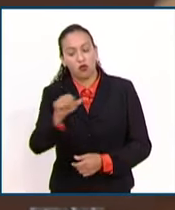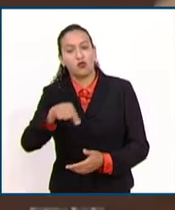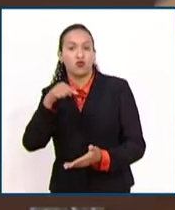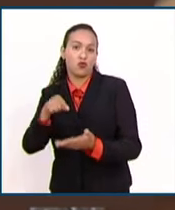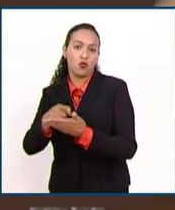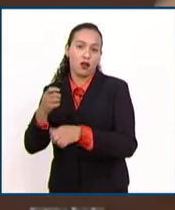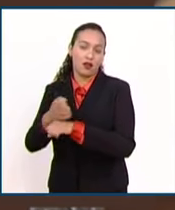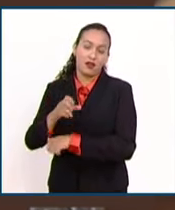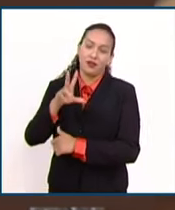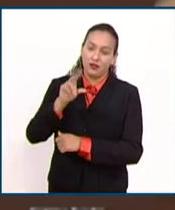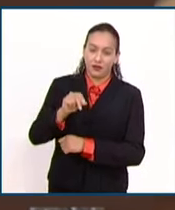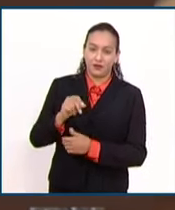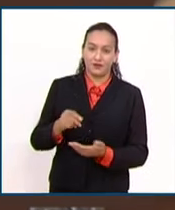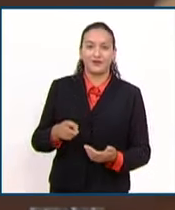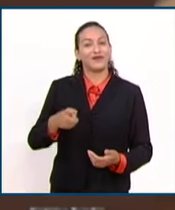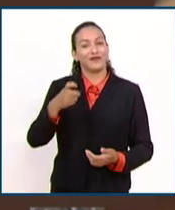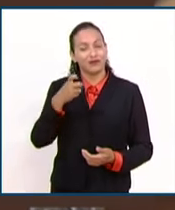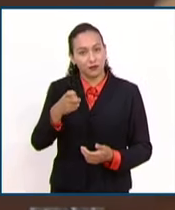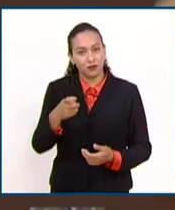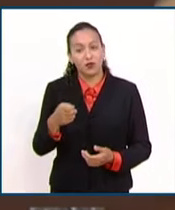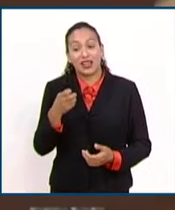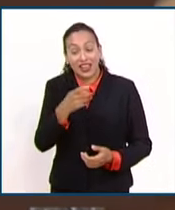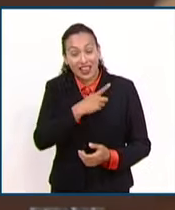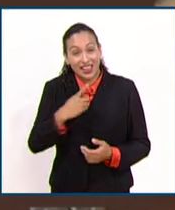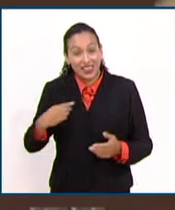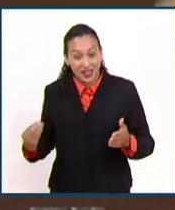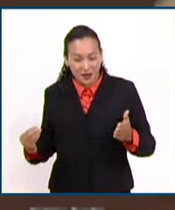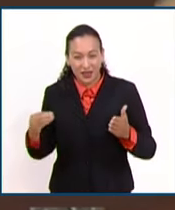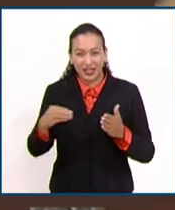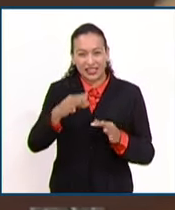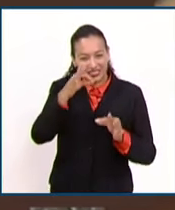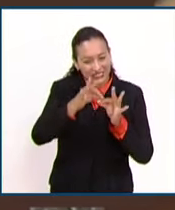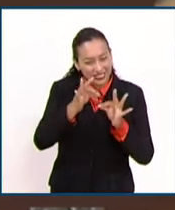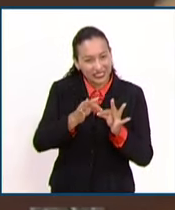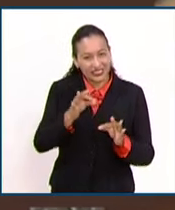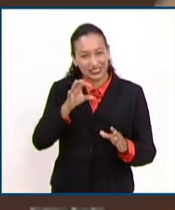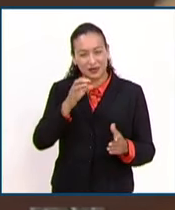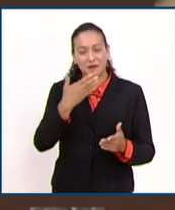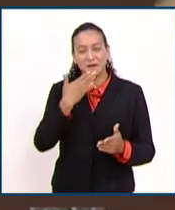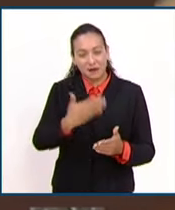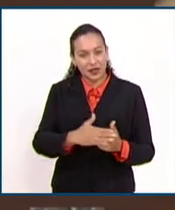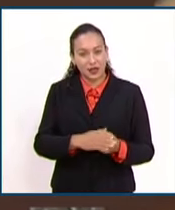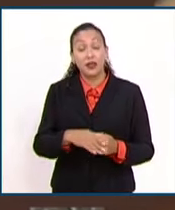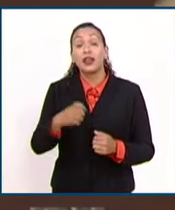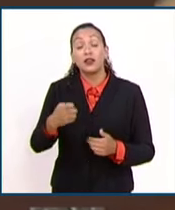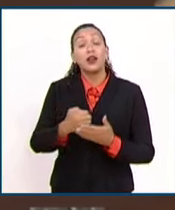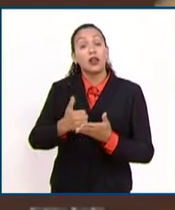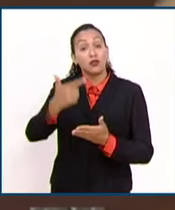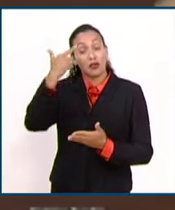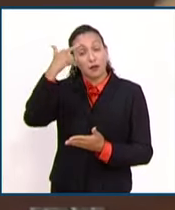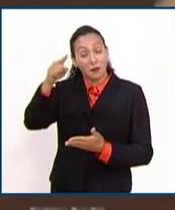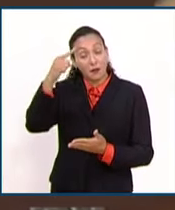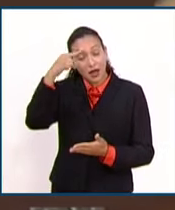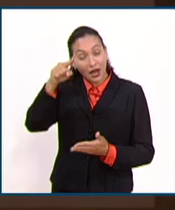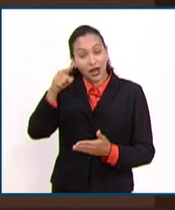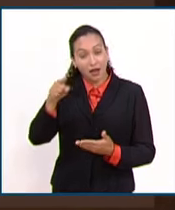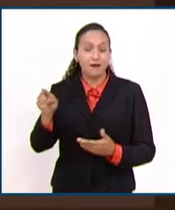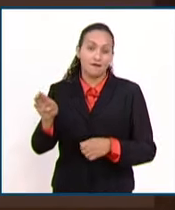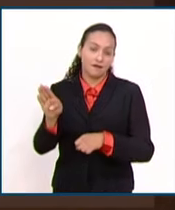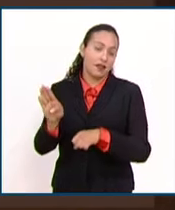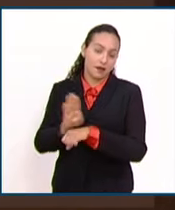trata de un concepto más amplio que debe ser interpretado de manera que potencie el ejercicio de los derechos fundamentales